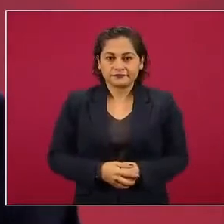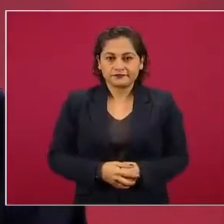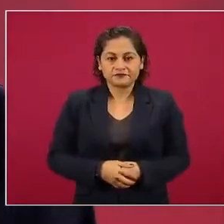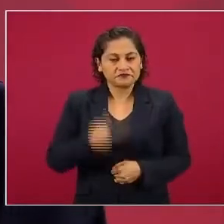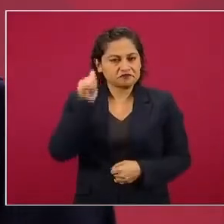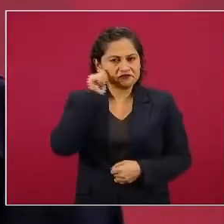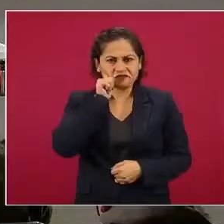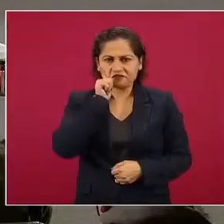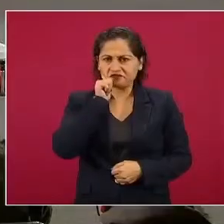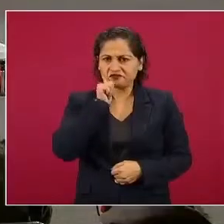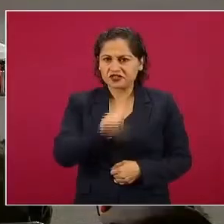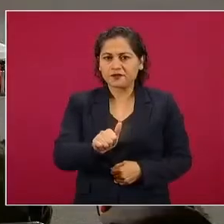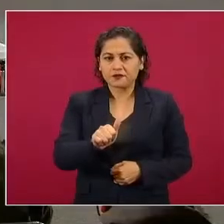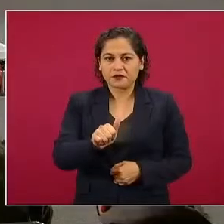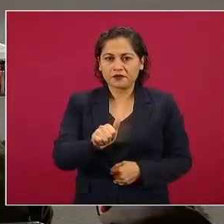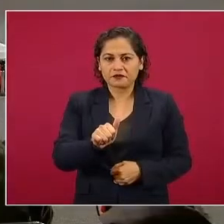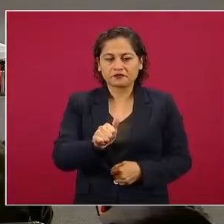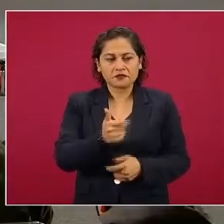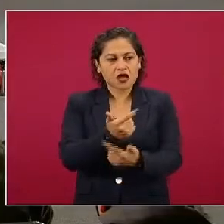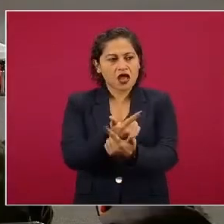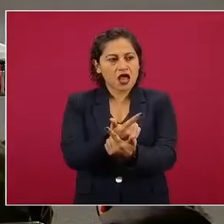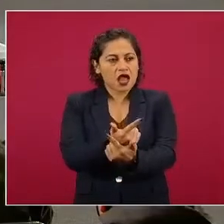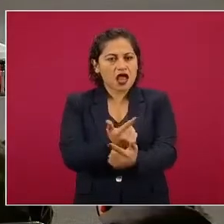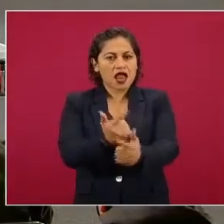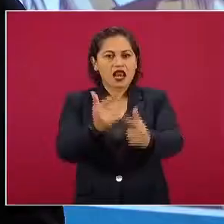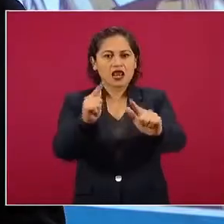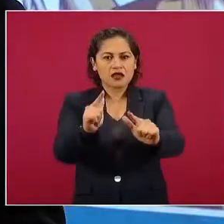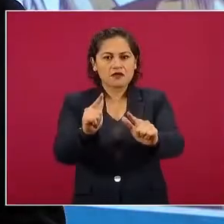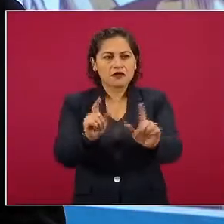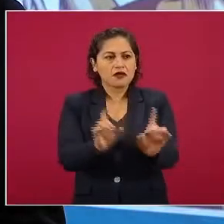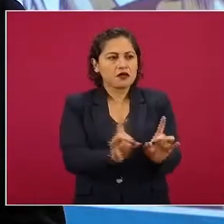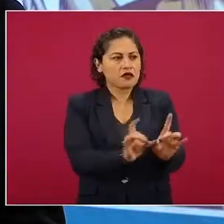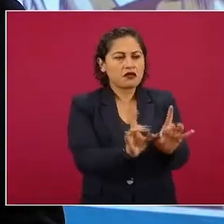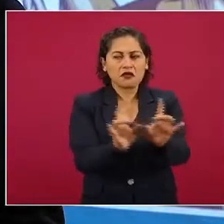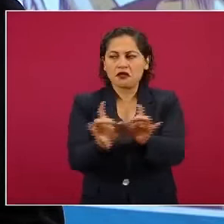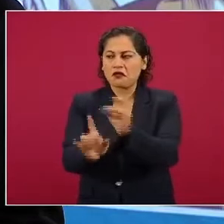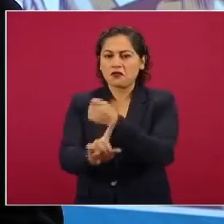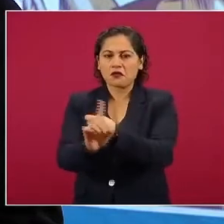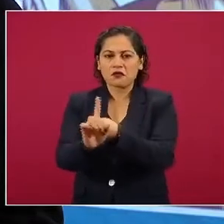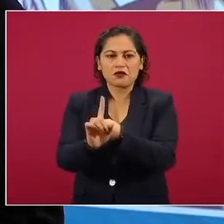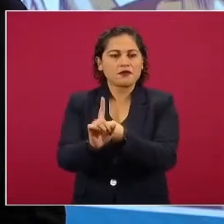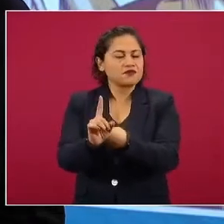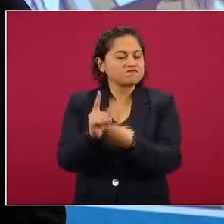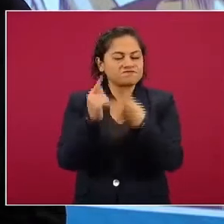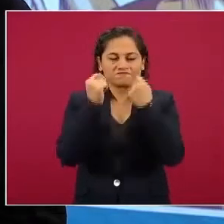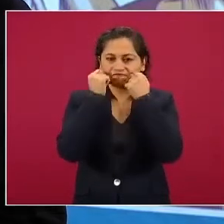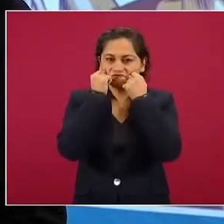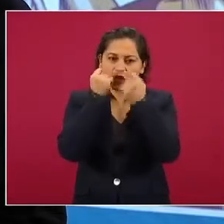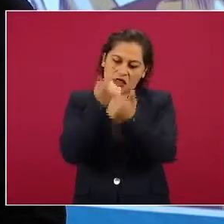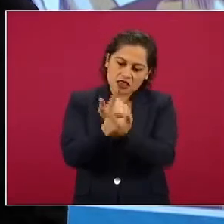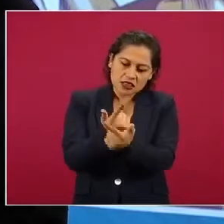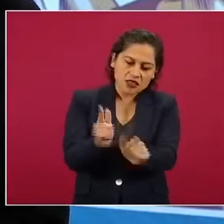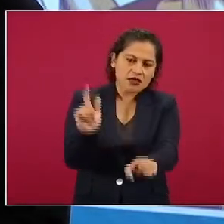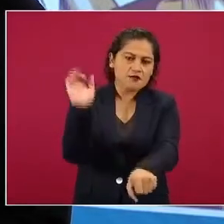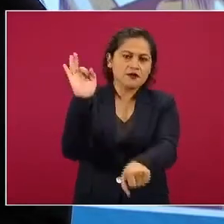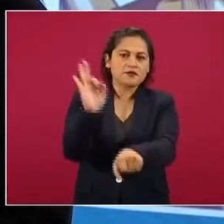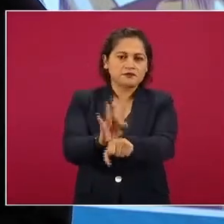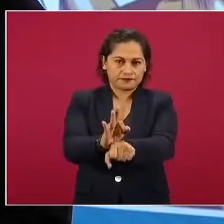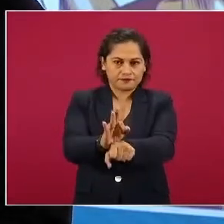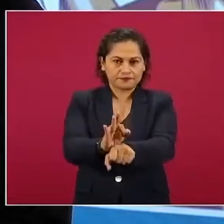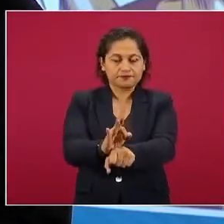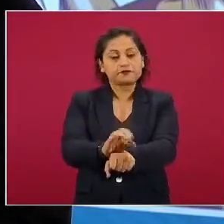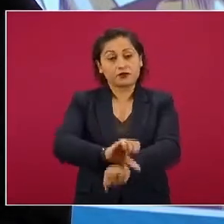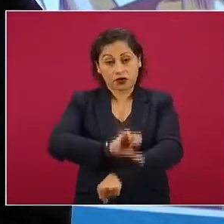siempre, ante cualquier circunstancia. Y lo otro, para el caso